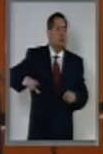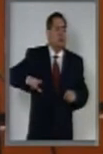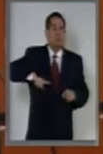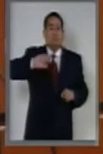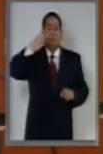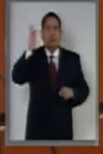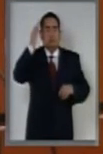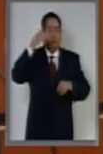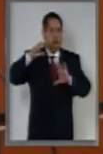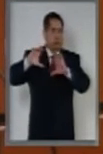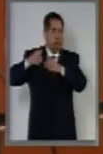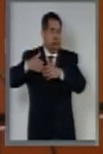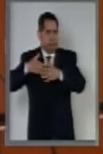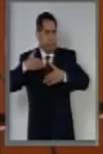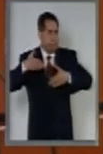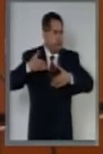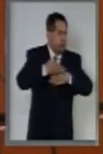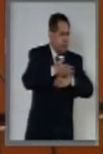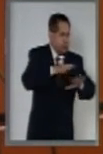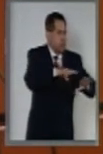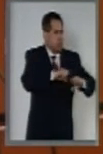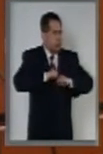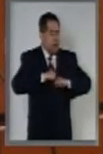gobierno federal para asumir